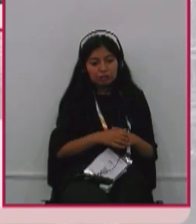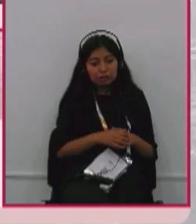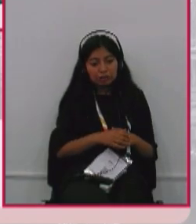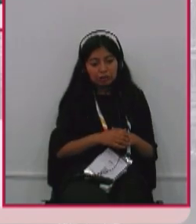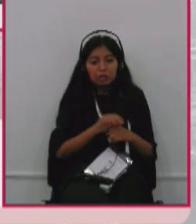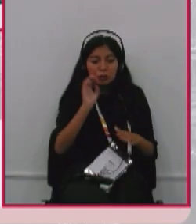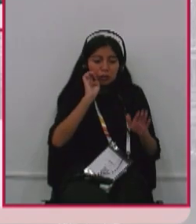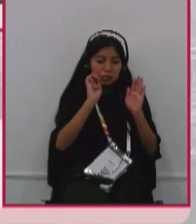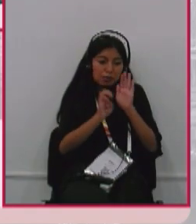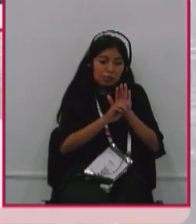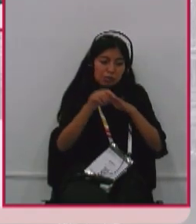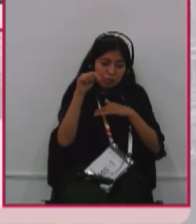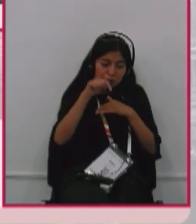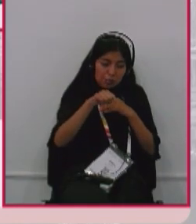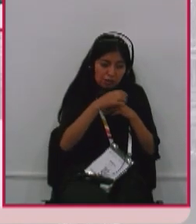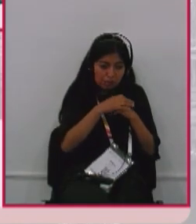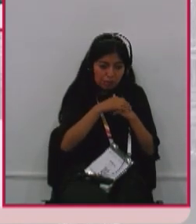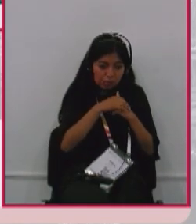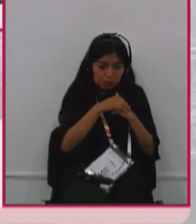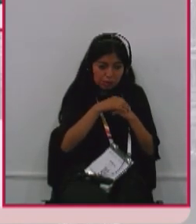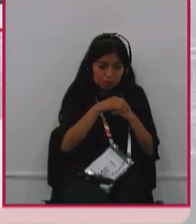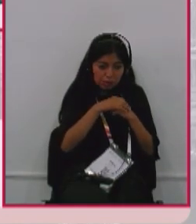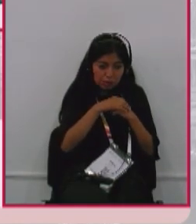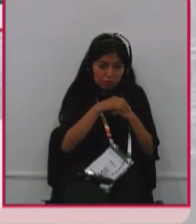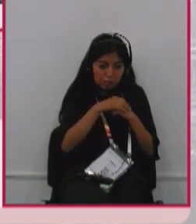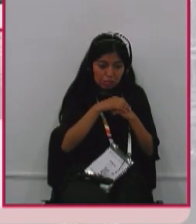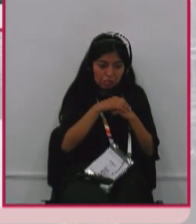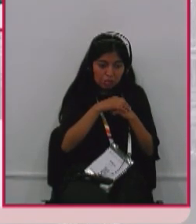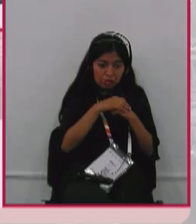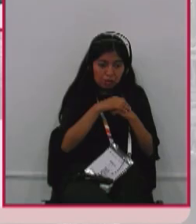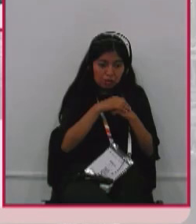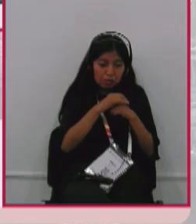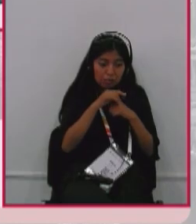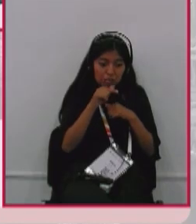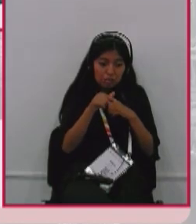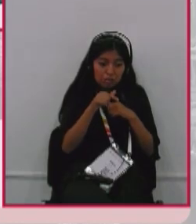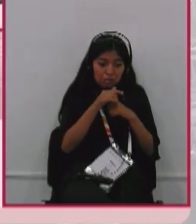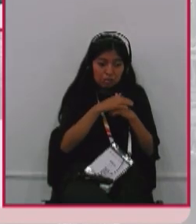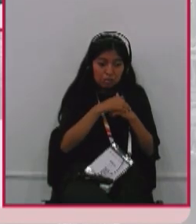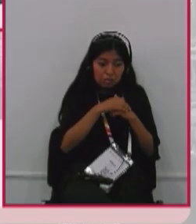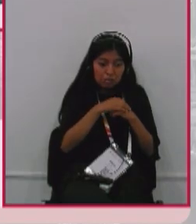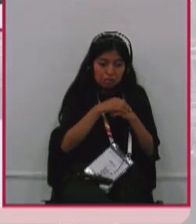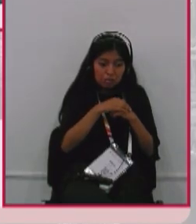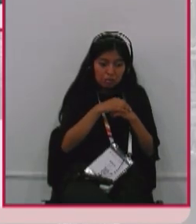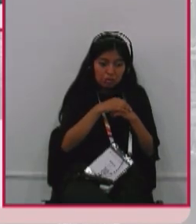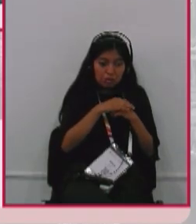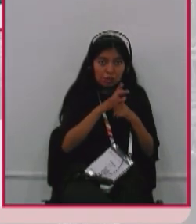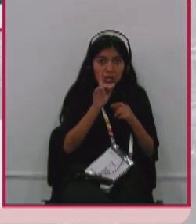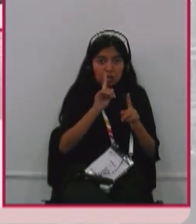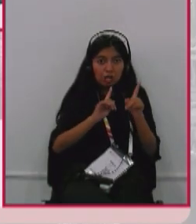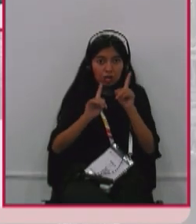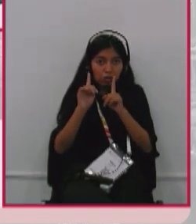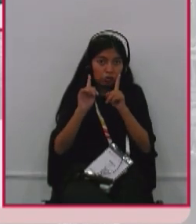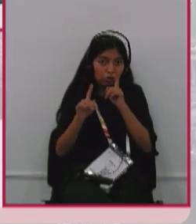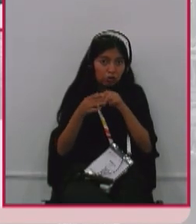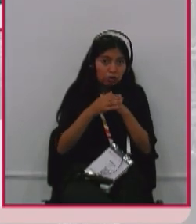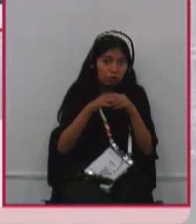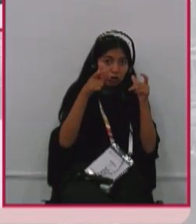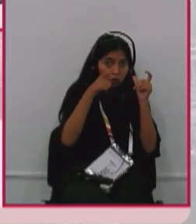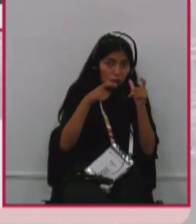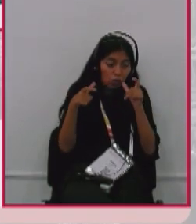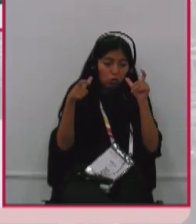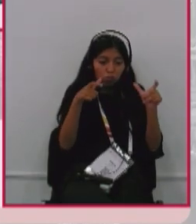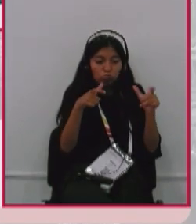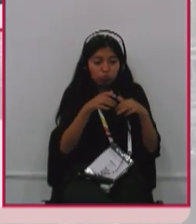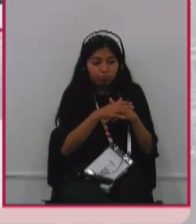Por ejemplo, acá es un ejemplo de, este es un ejemplo de algunos controles que hemos colocado,